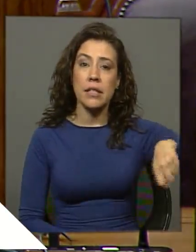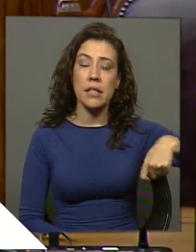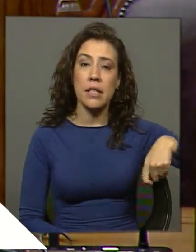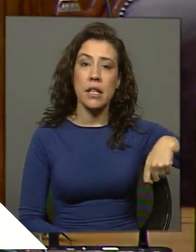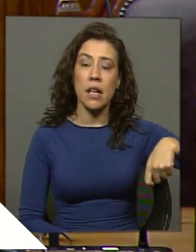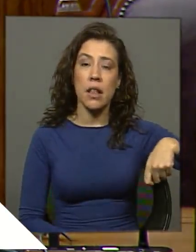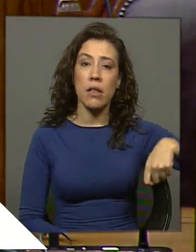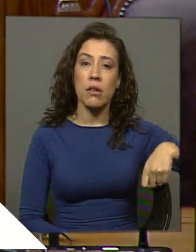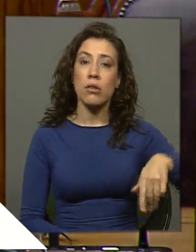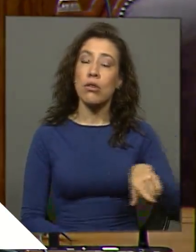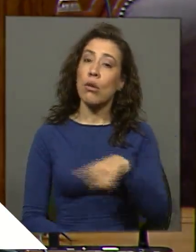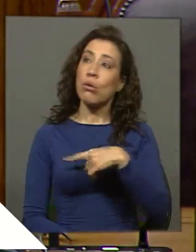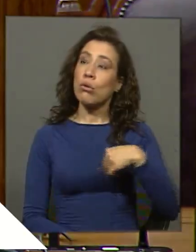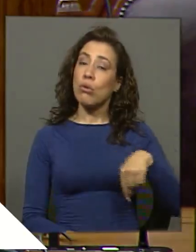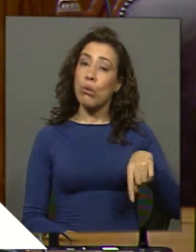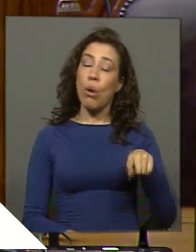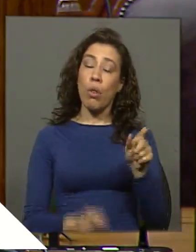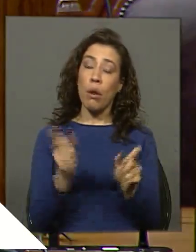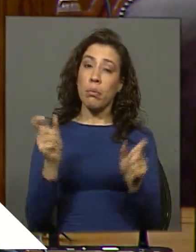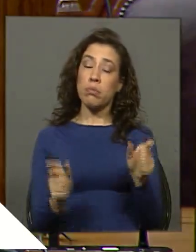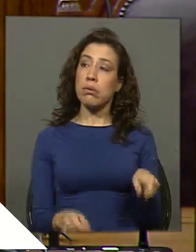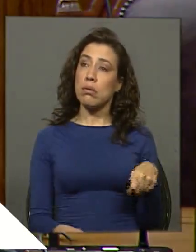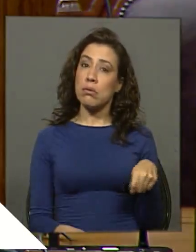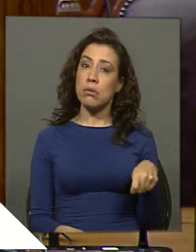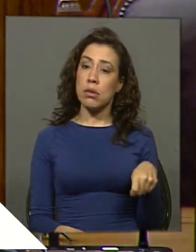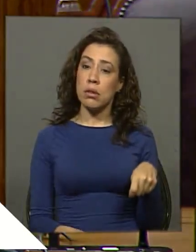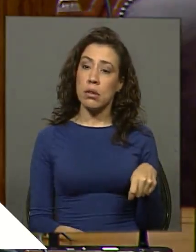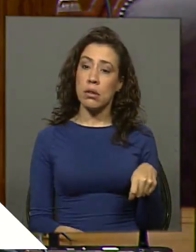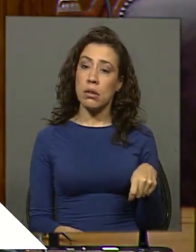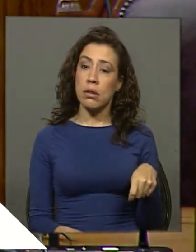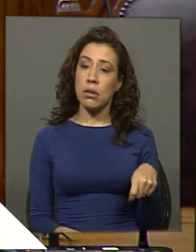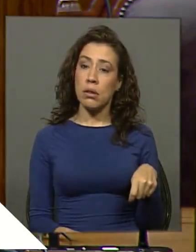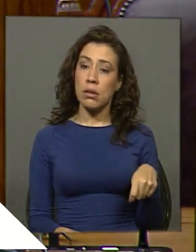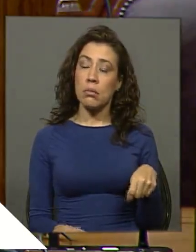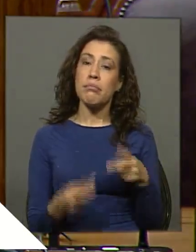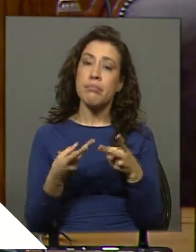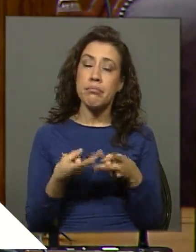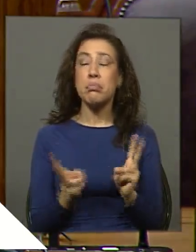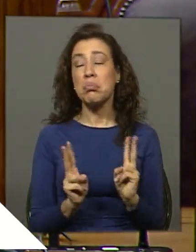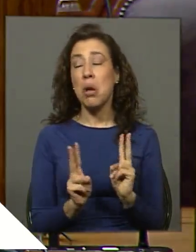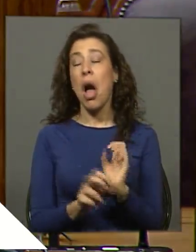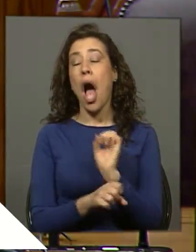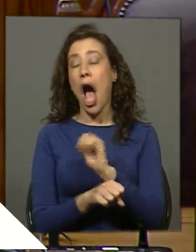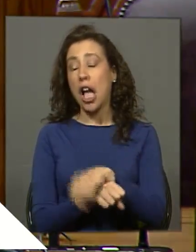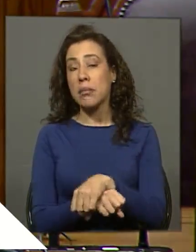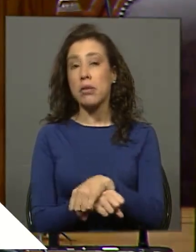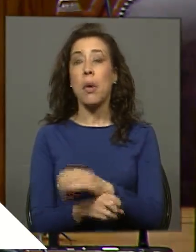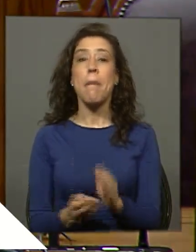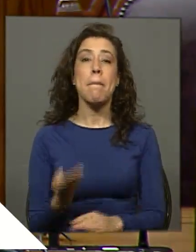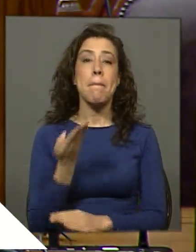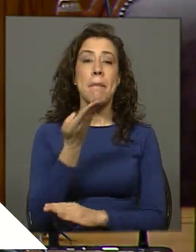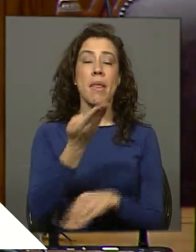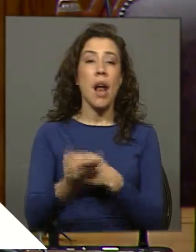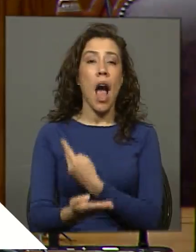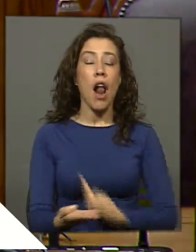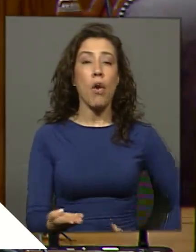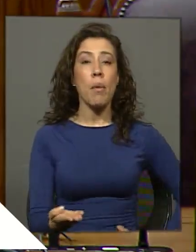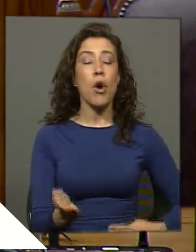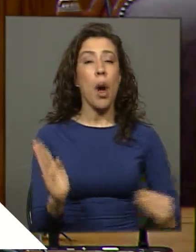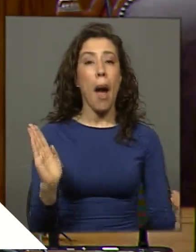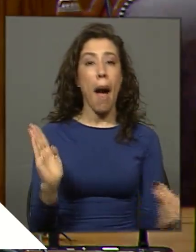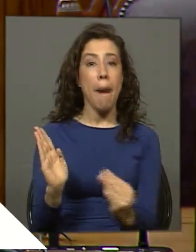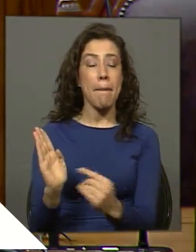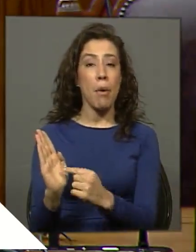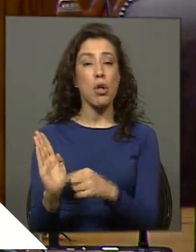ministro senadores los senadores accedieron a solicitarle al ejecutivo que patrocinara esto